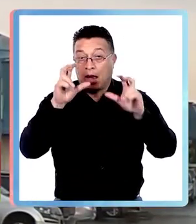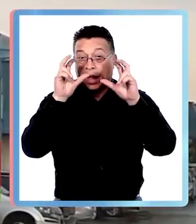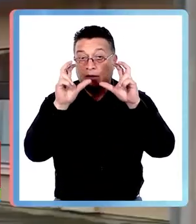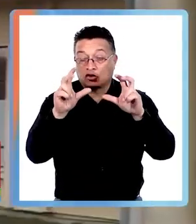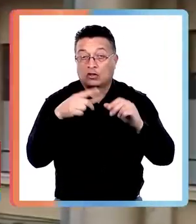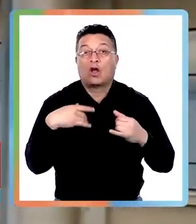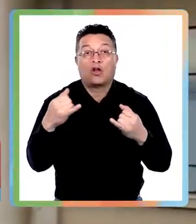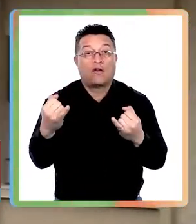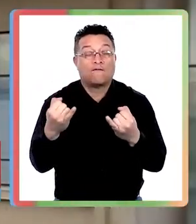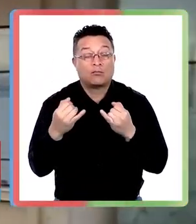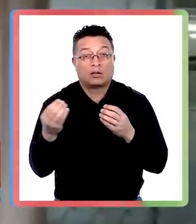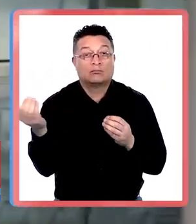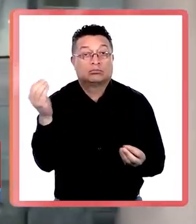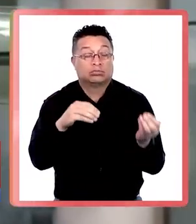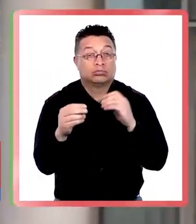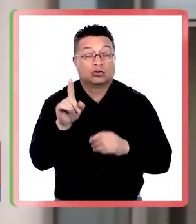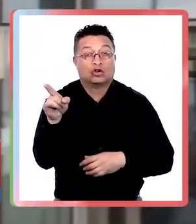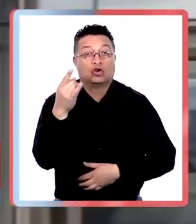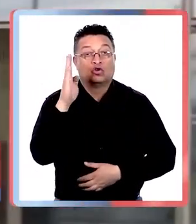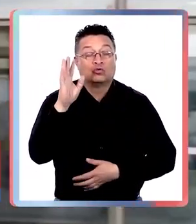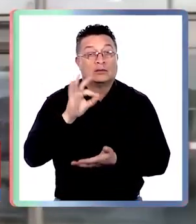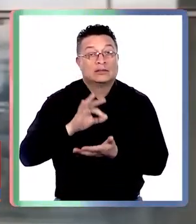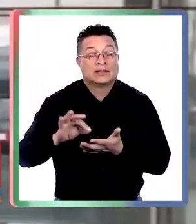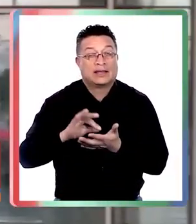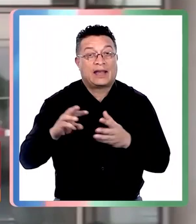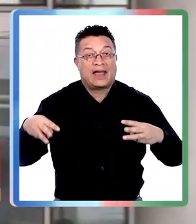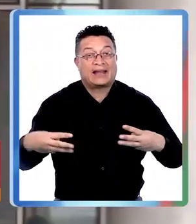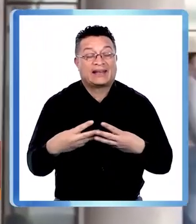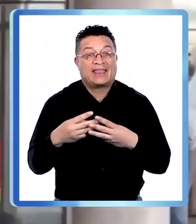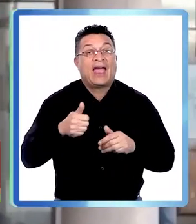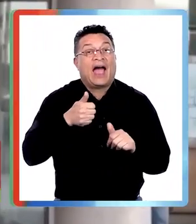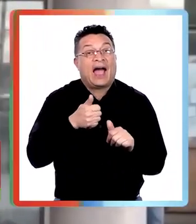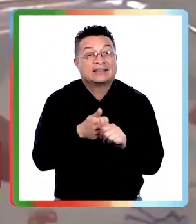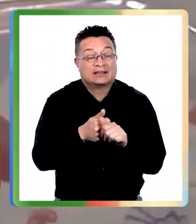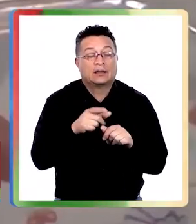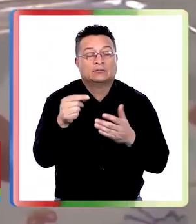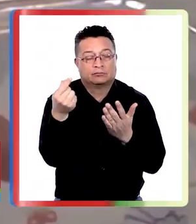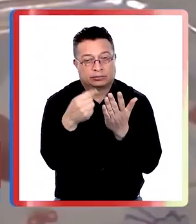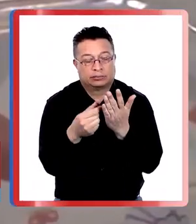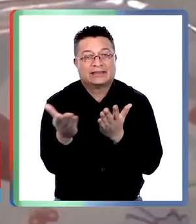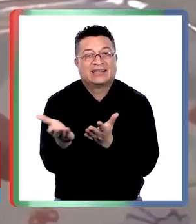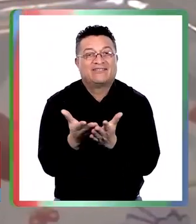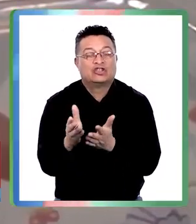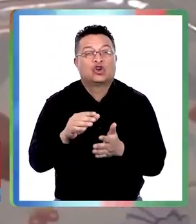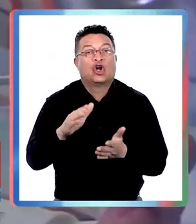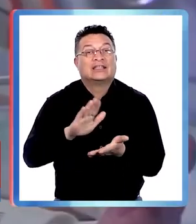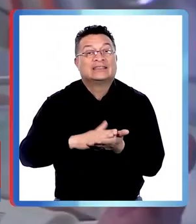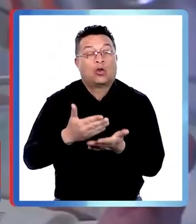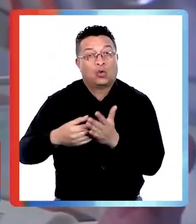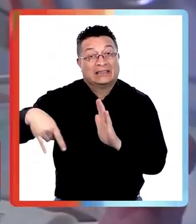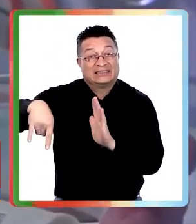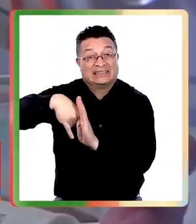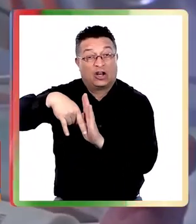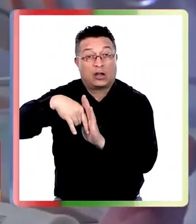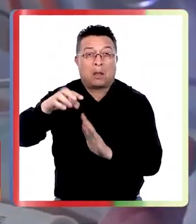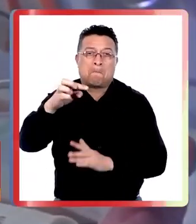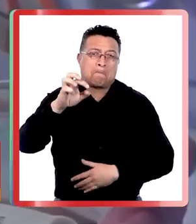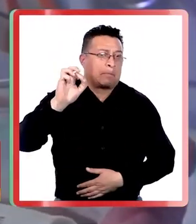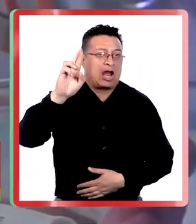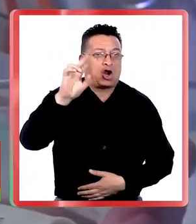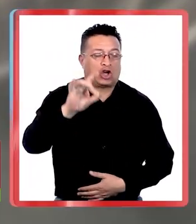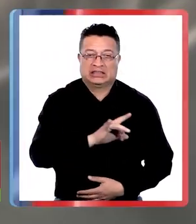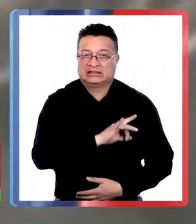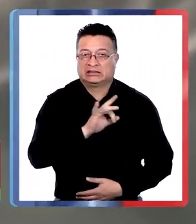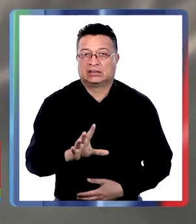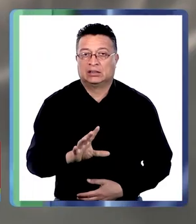atención, un reporte elaborado por la Subsecretaría de Redes Asistenciales calificó al Servicio de Salud de Chiloé como el peor del